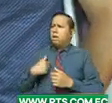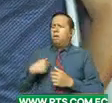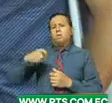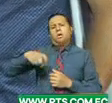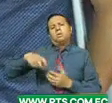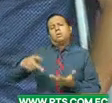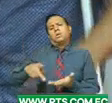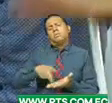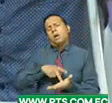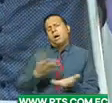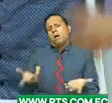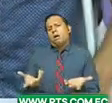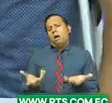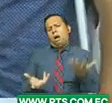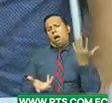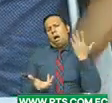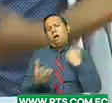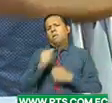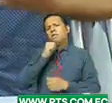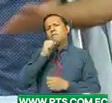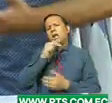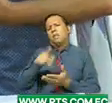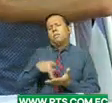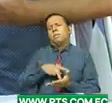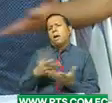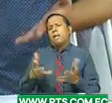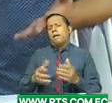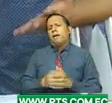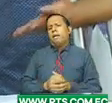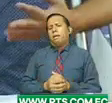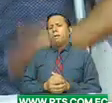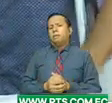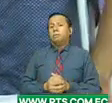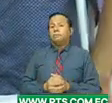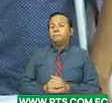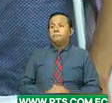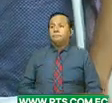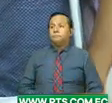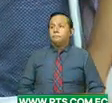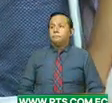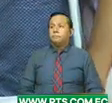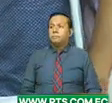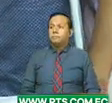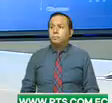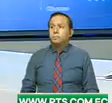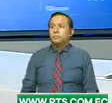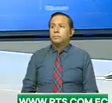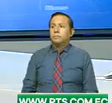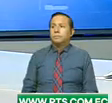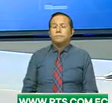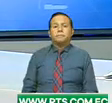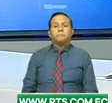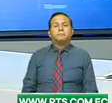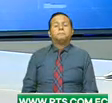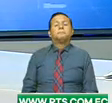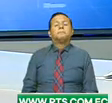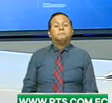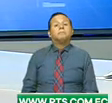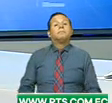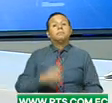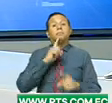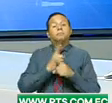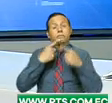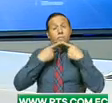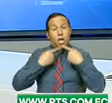pendientes desde hace varios años. Informó Jorge Escobar. Y como lo anunciamos, una